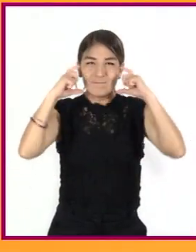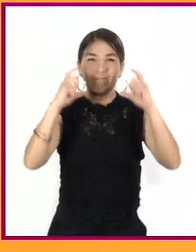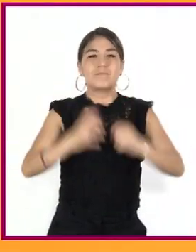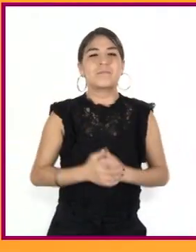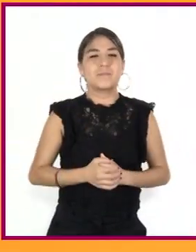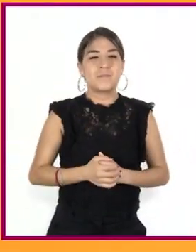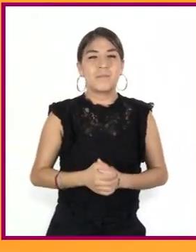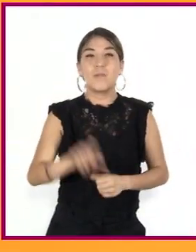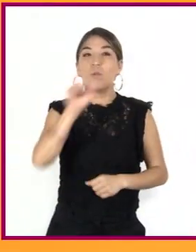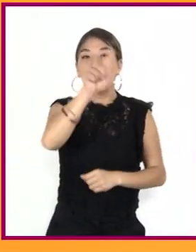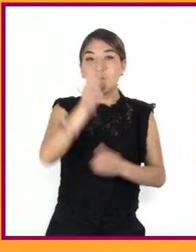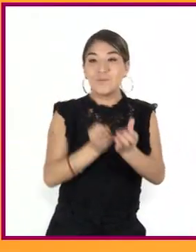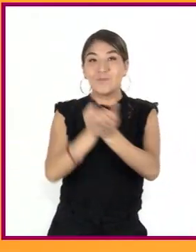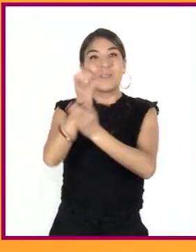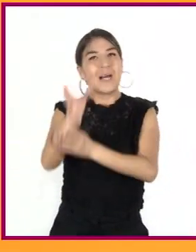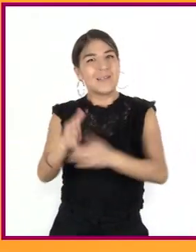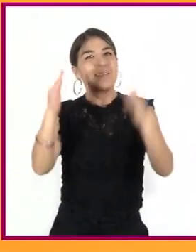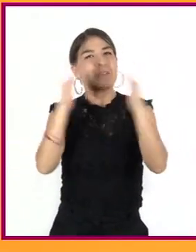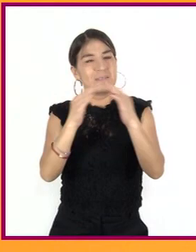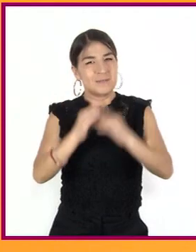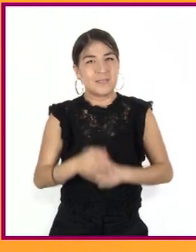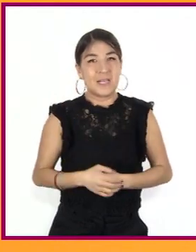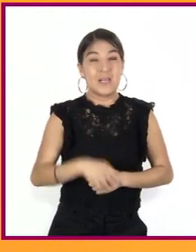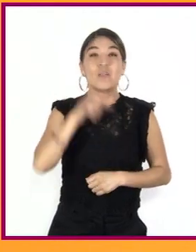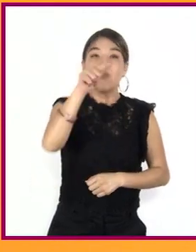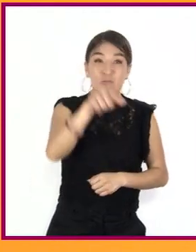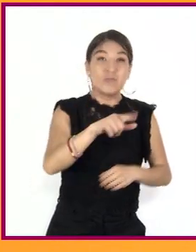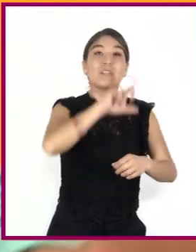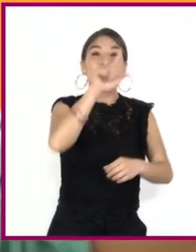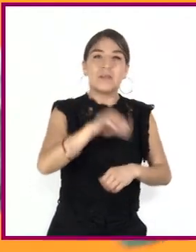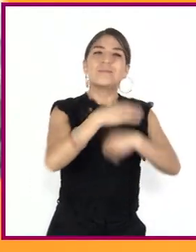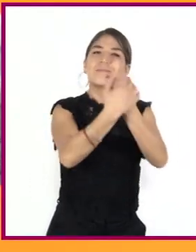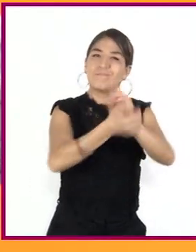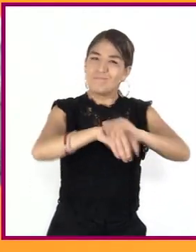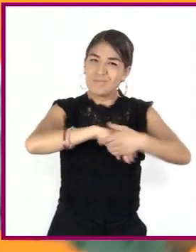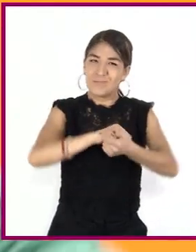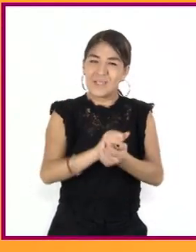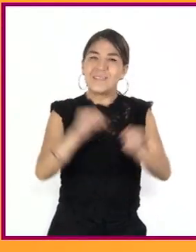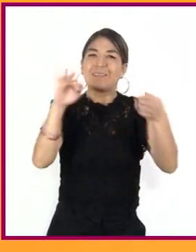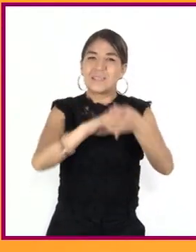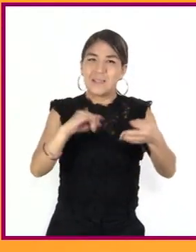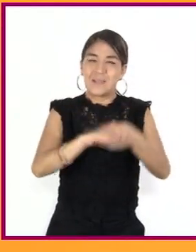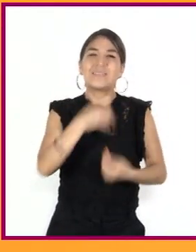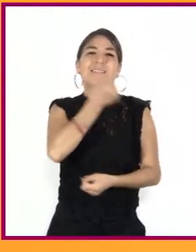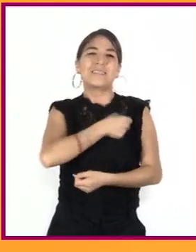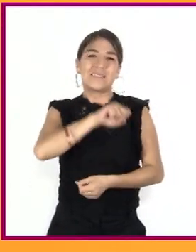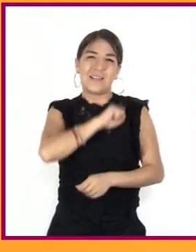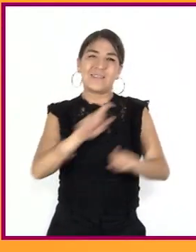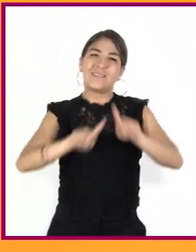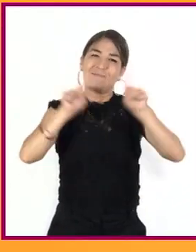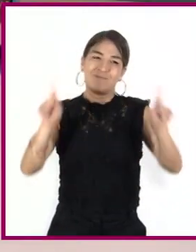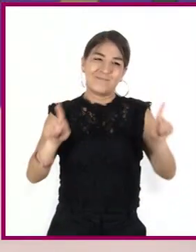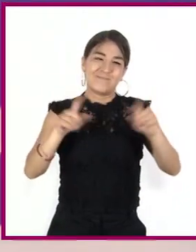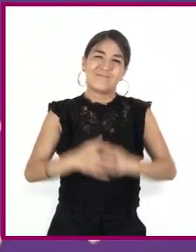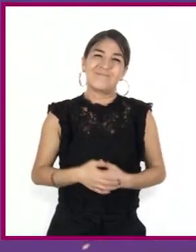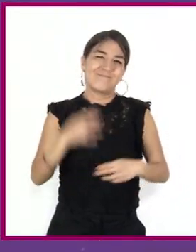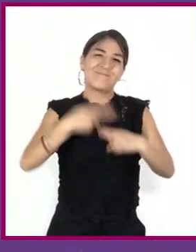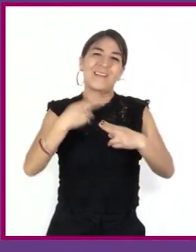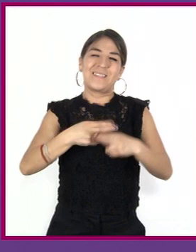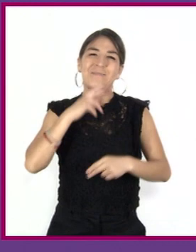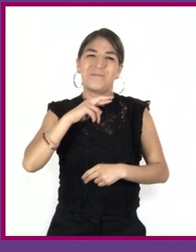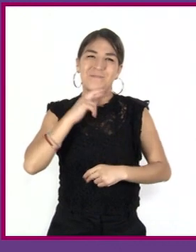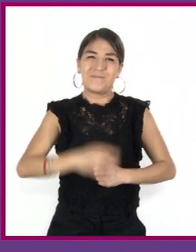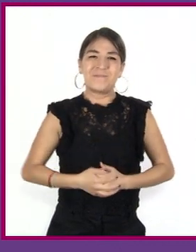cubrebocas cuando salimos de casa, lavado de manos continuo y guardemos la sana distancia. ¡Hasta